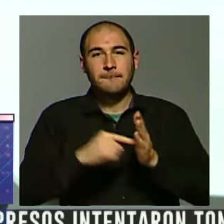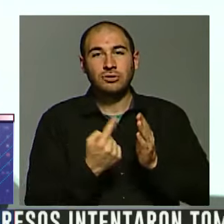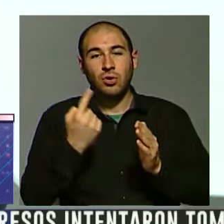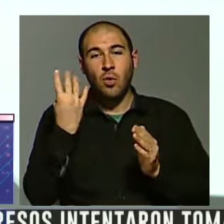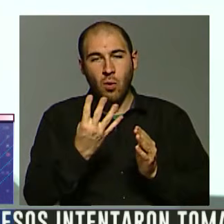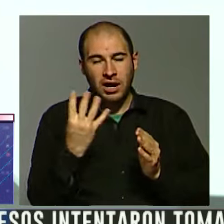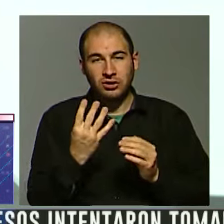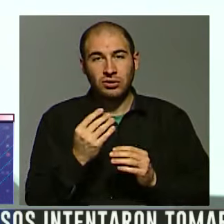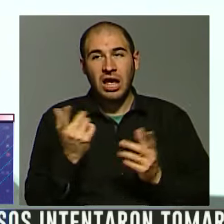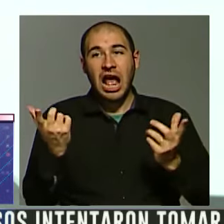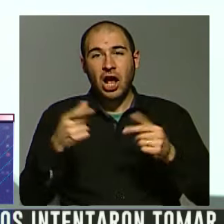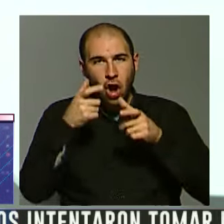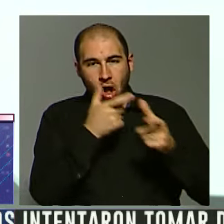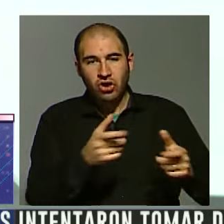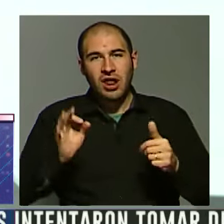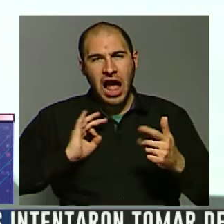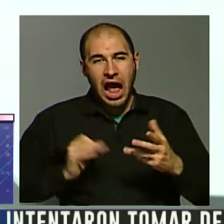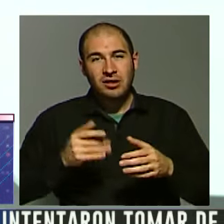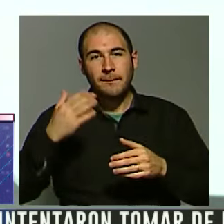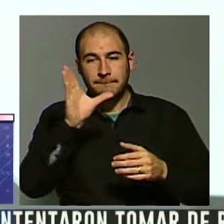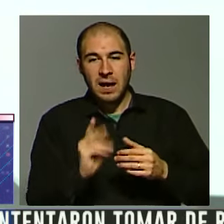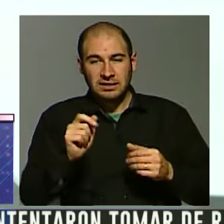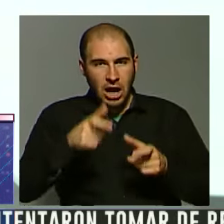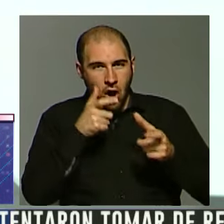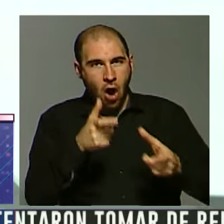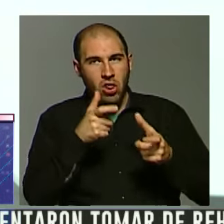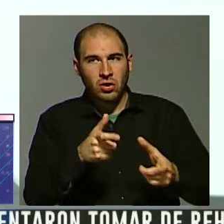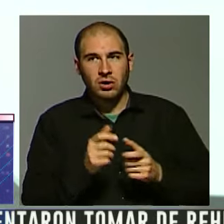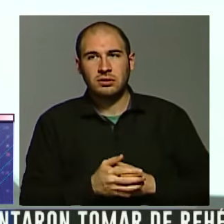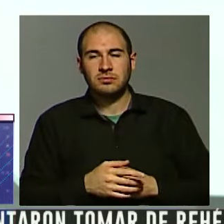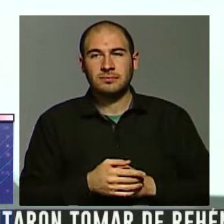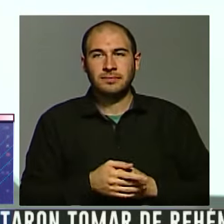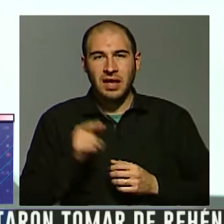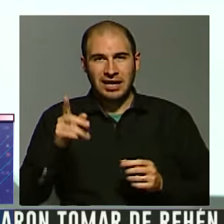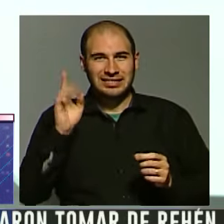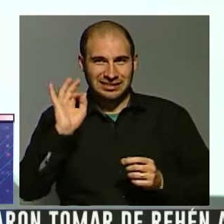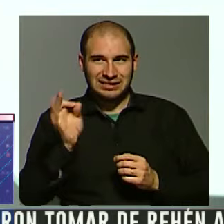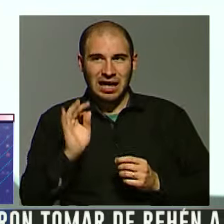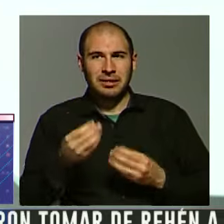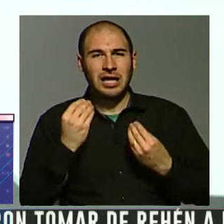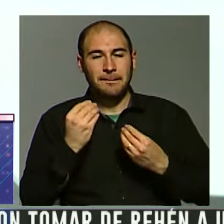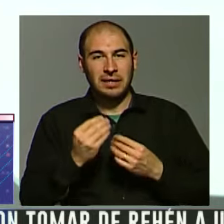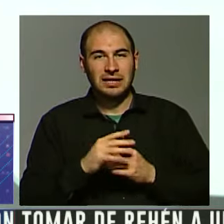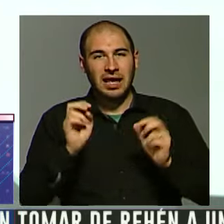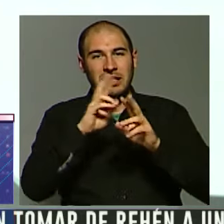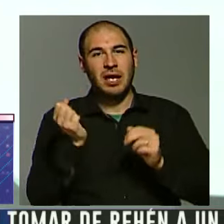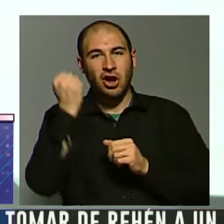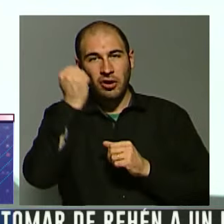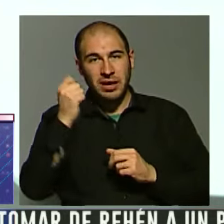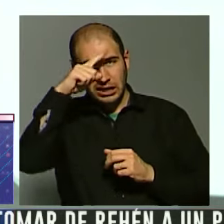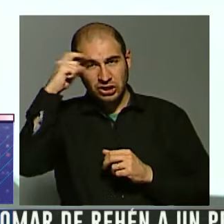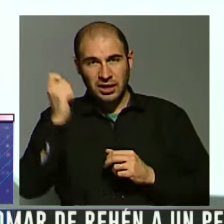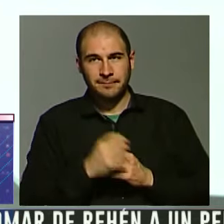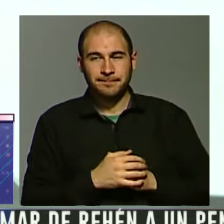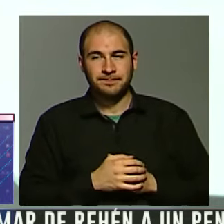4, haciendo una auditoría todos los años de nuestro país, por lo tanto tiene relativamente en claro qué es lo que ocurre con la economía nacional.